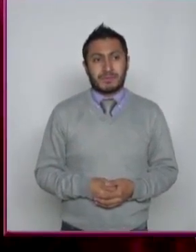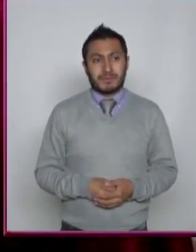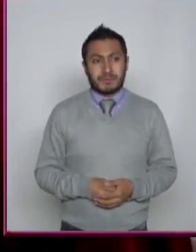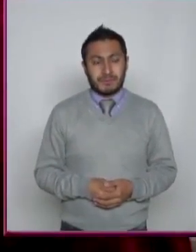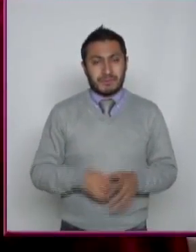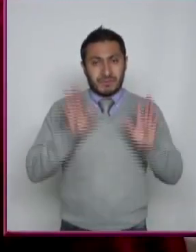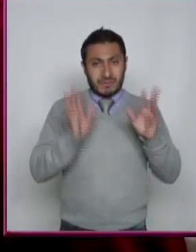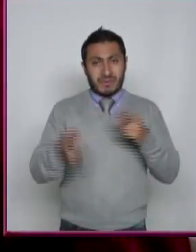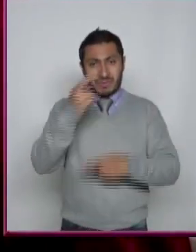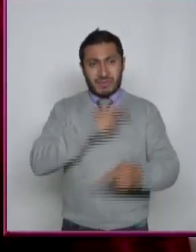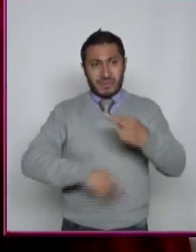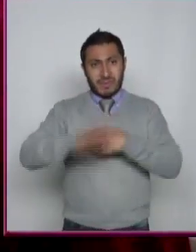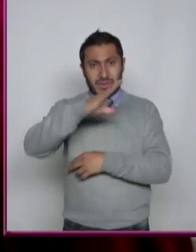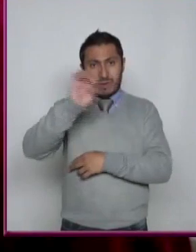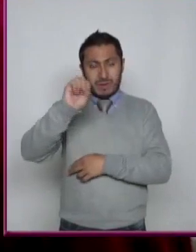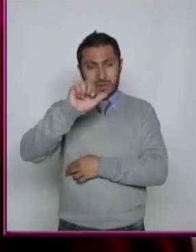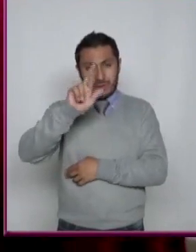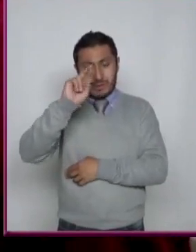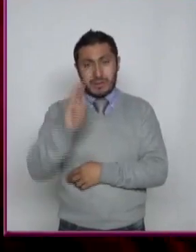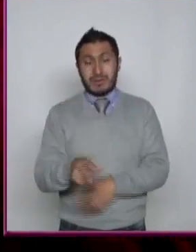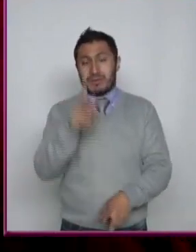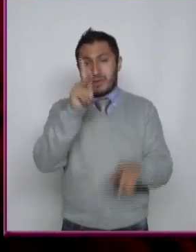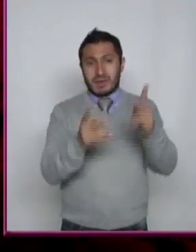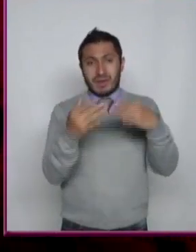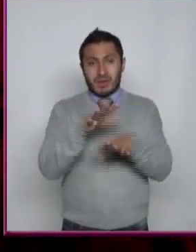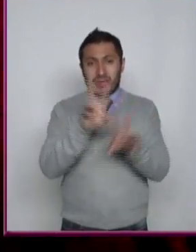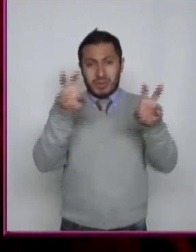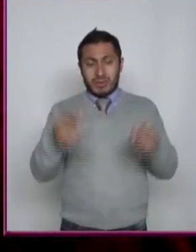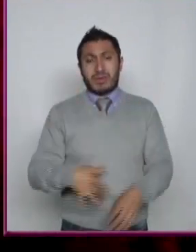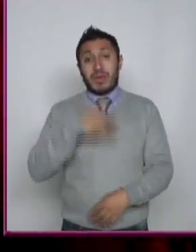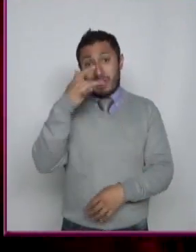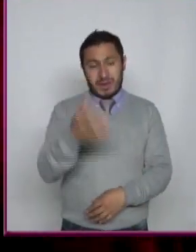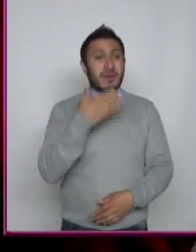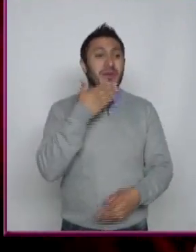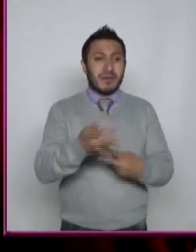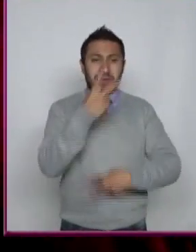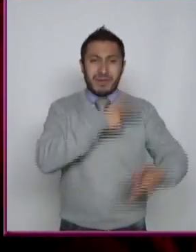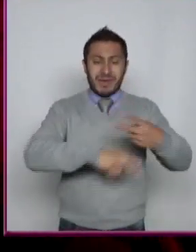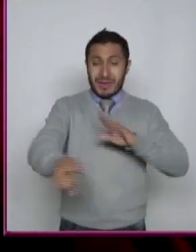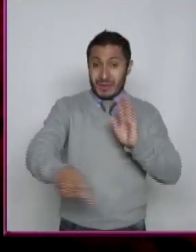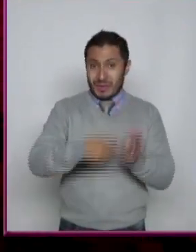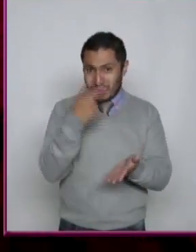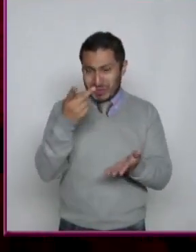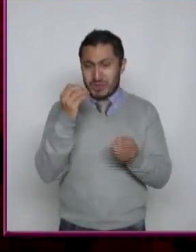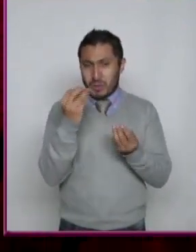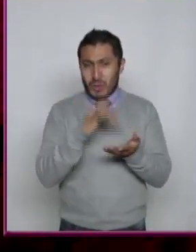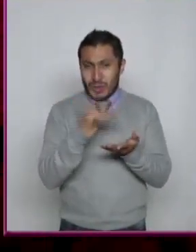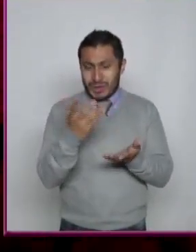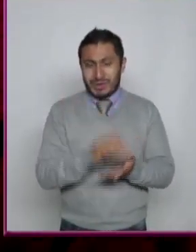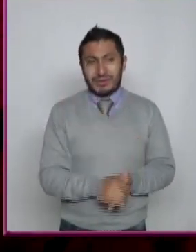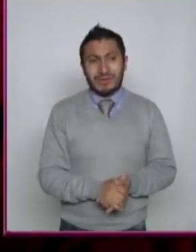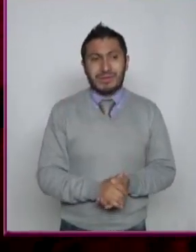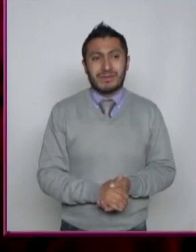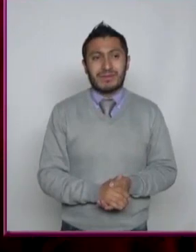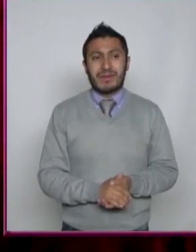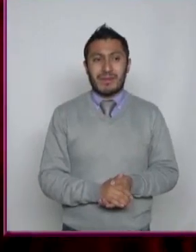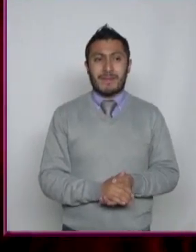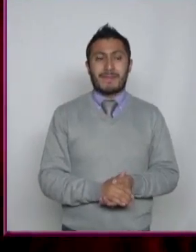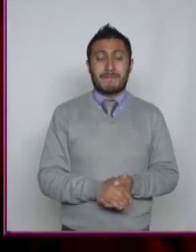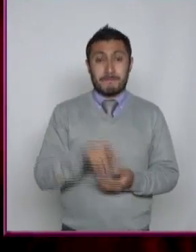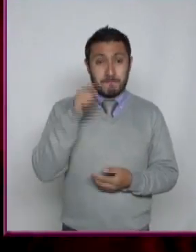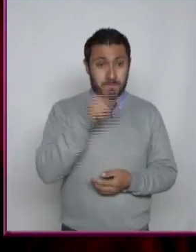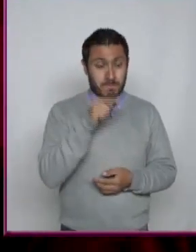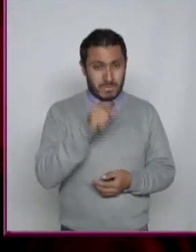Estamos de regreso con César hablando de el enamoramiento. César, bienvenido de nuevo, muchas gracias. César, tú eres